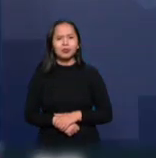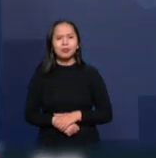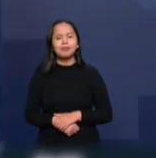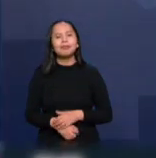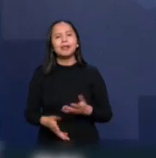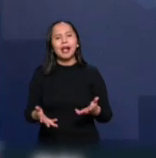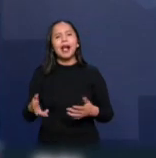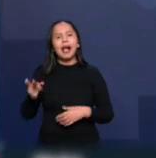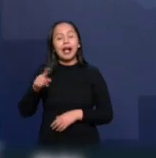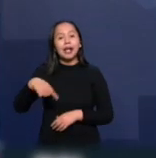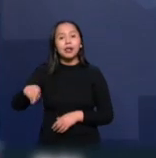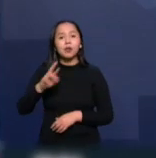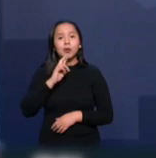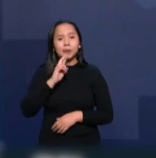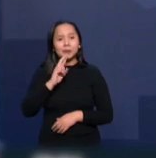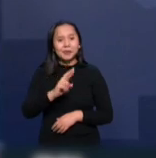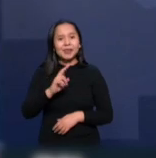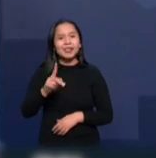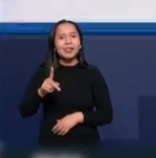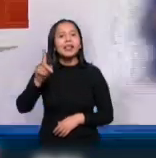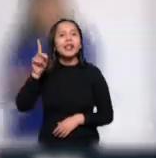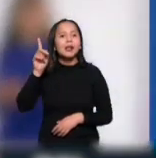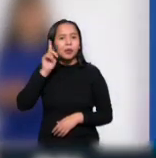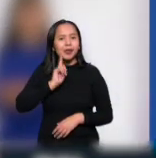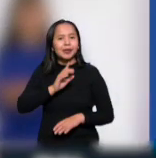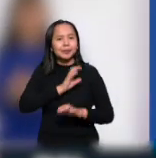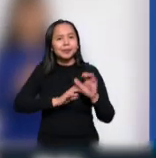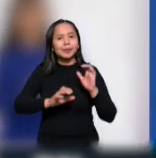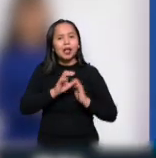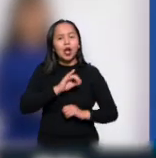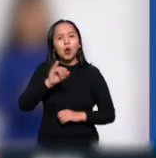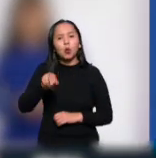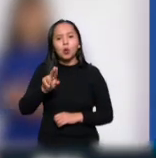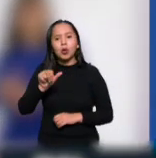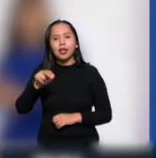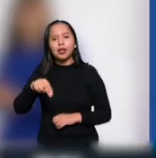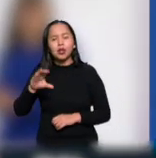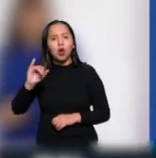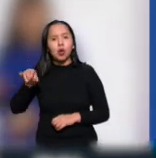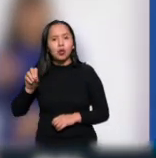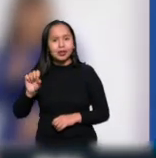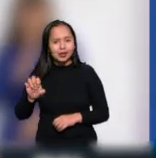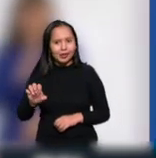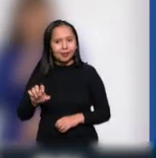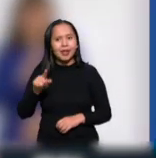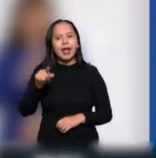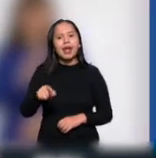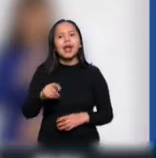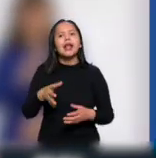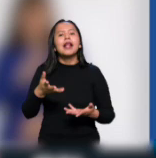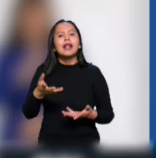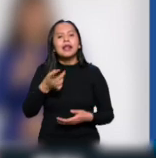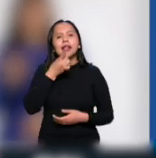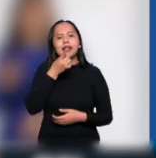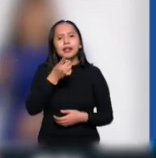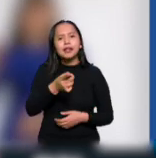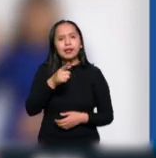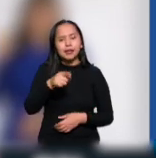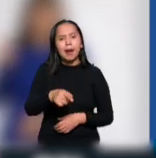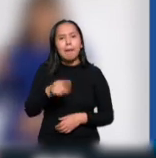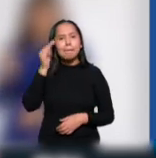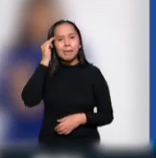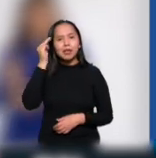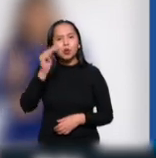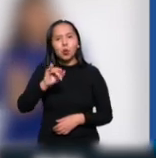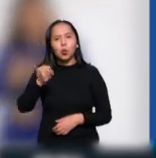En respuesta a las declaraciones de la presidenta Claudia Sheinbaum, el magistrado Juan José Olvera López aseguró durante la mañanera judicial que el ministro